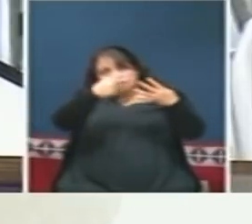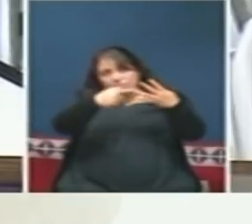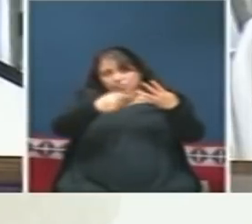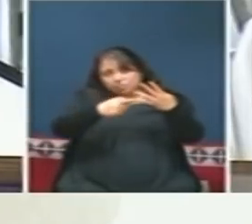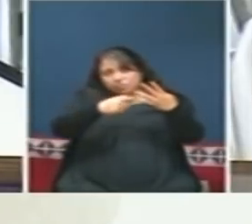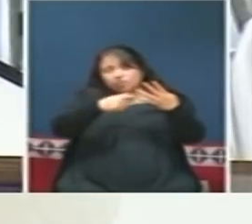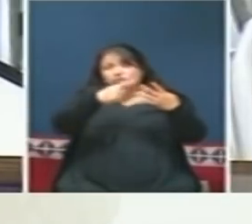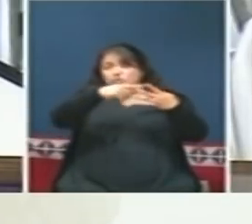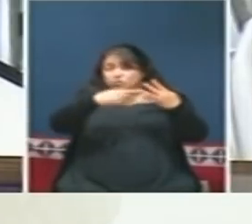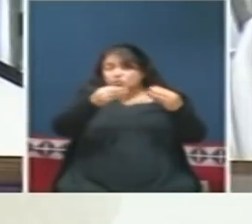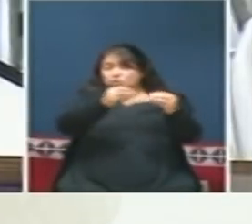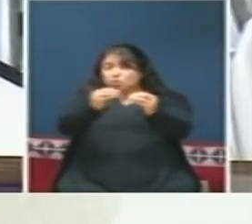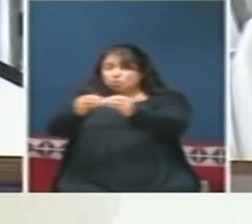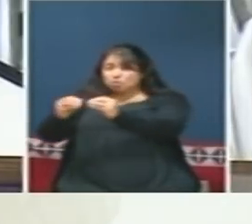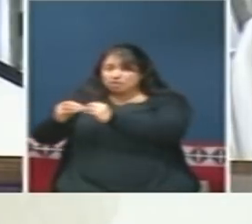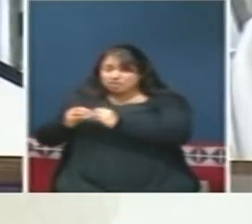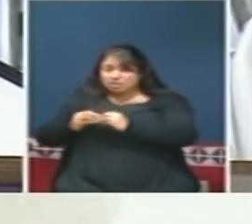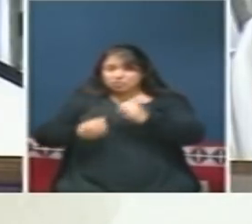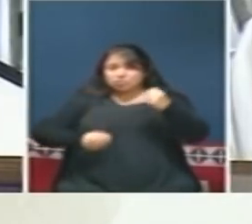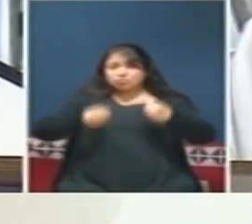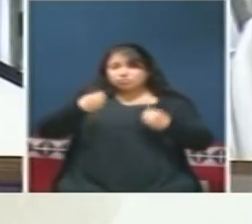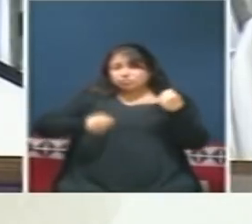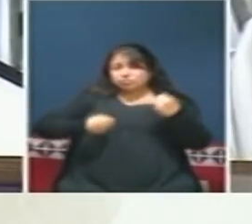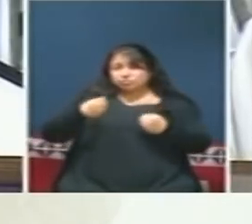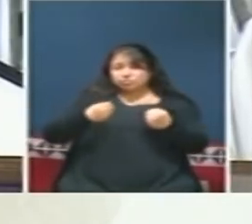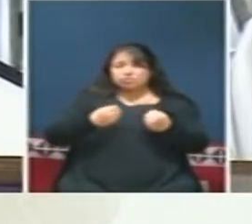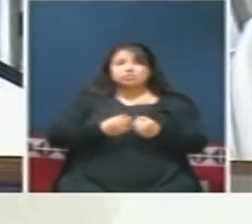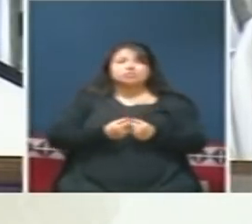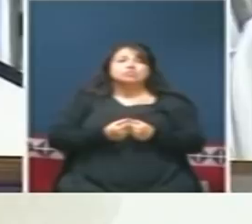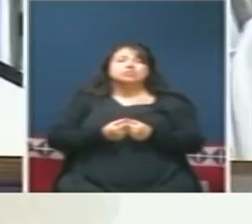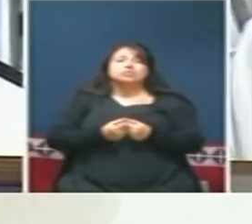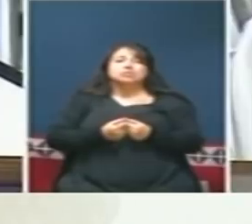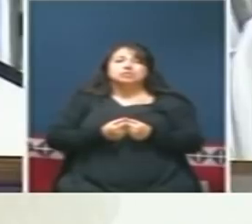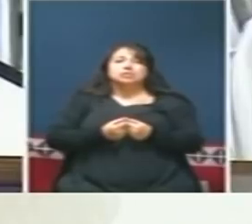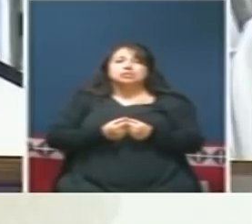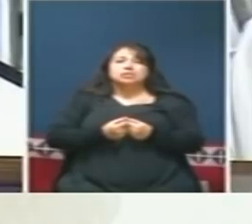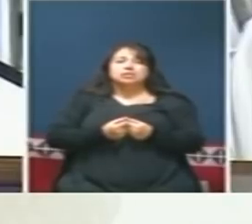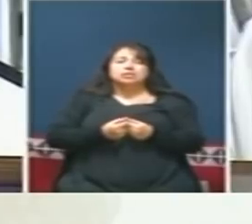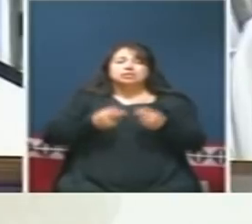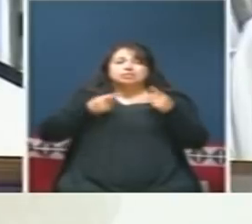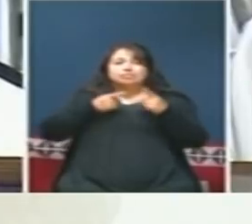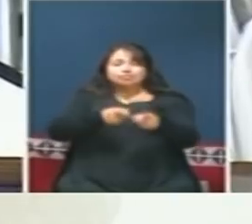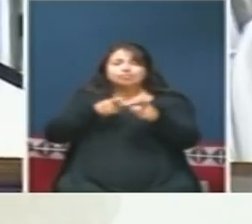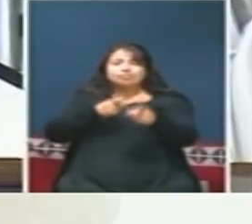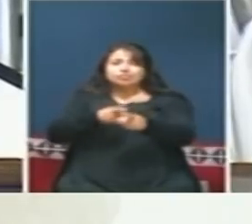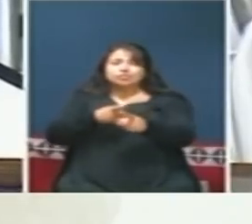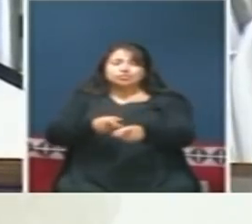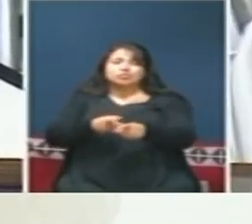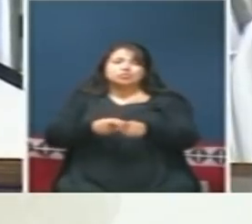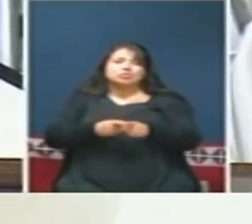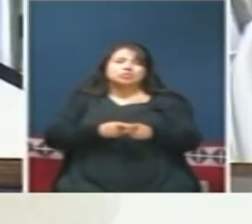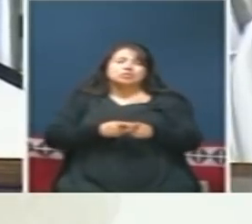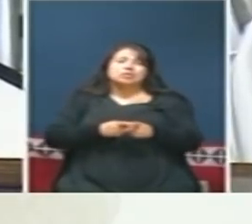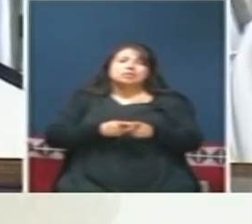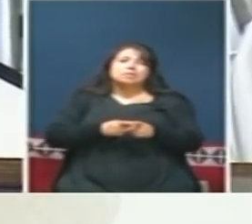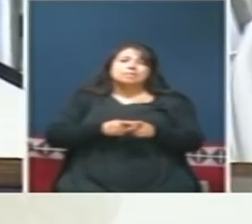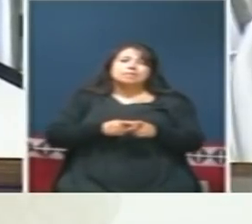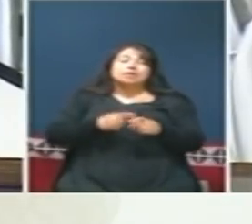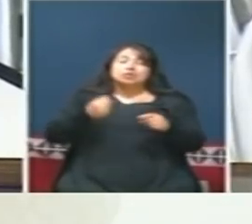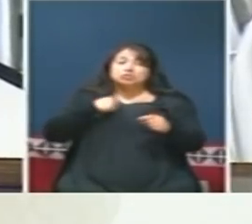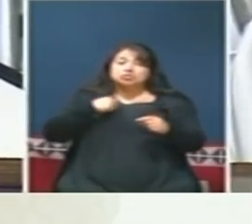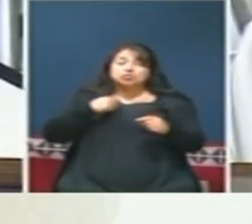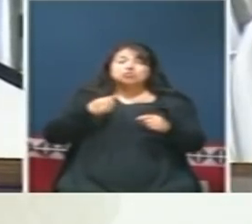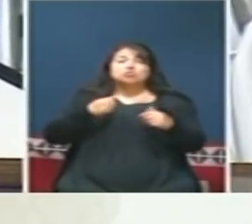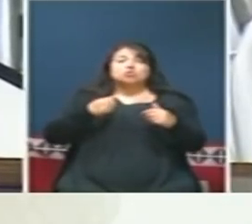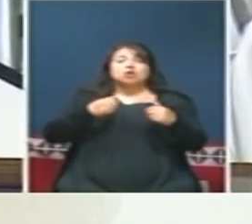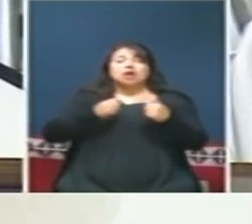Angelelli. Y participé también durante todo el tiempo que él fue obispo en